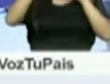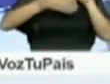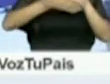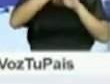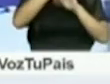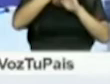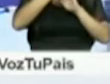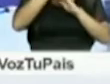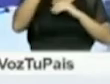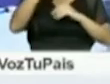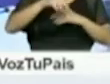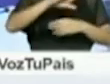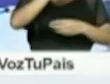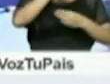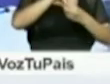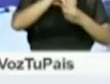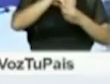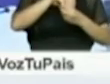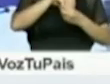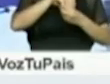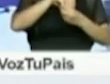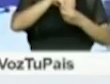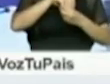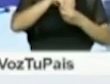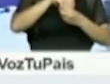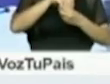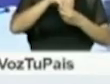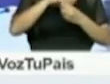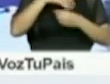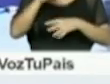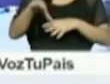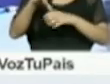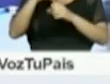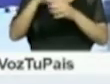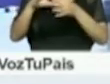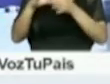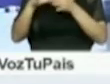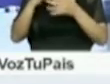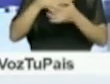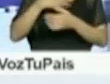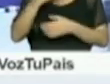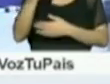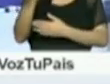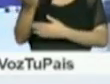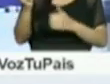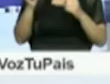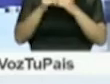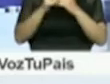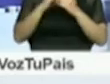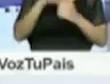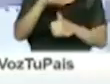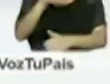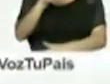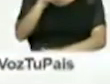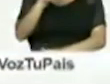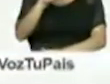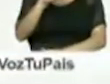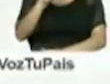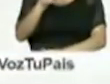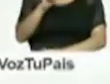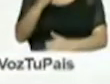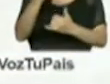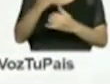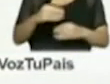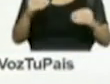ha ido pues a Loja in situ, se encuentra hoy mismo allá, junto con Cristina Pavón, precisamente. Así